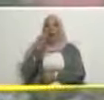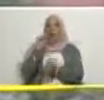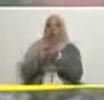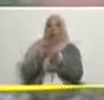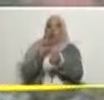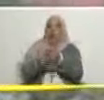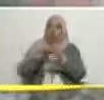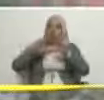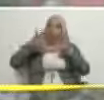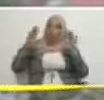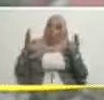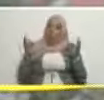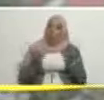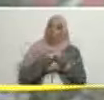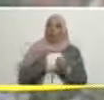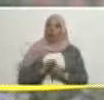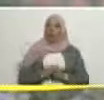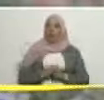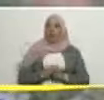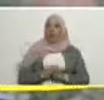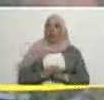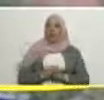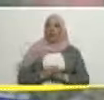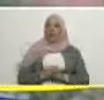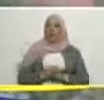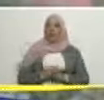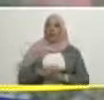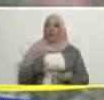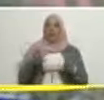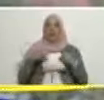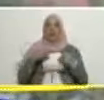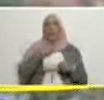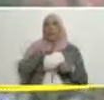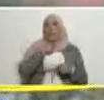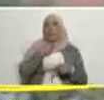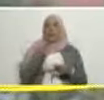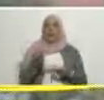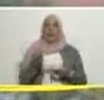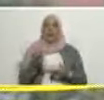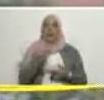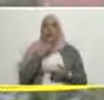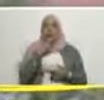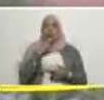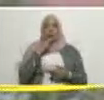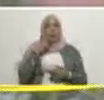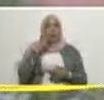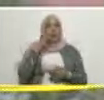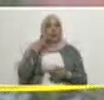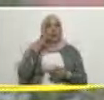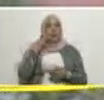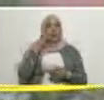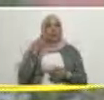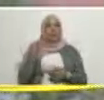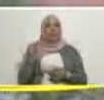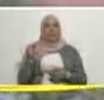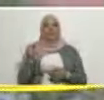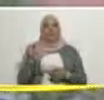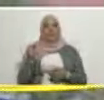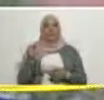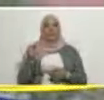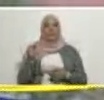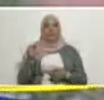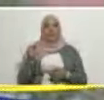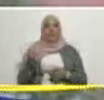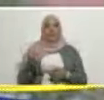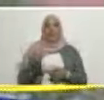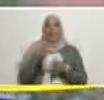del mundo. La agua de coco yo lo recomiendo. Cada vez que pueda, tómese un vasito de agua de coco. Es